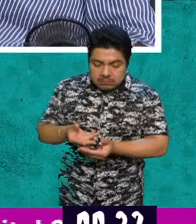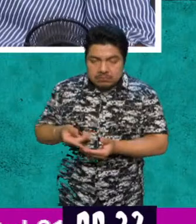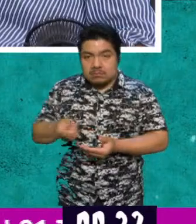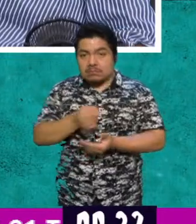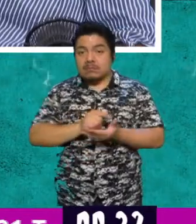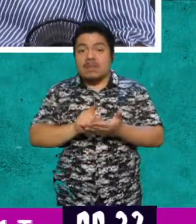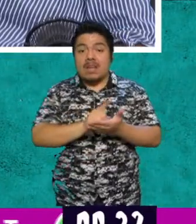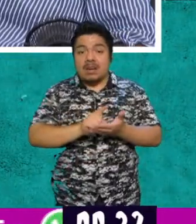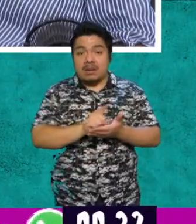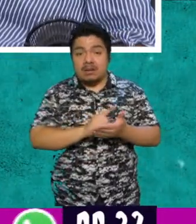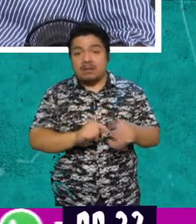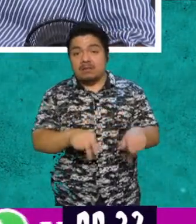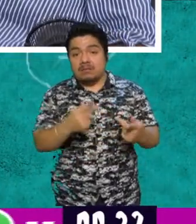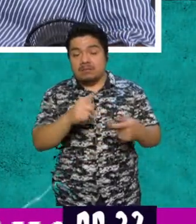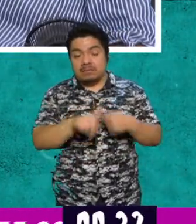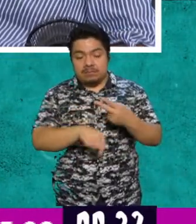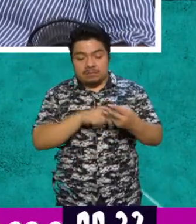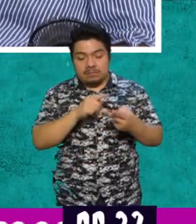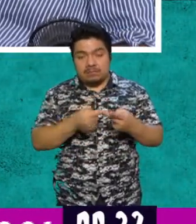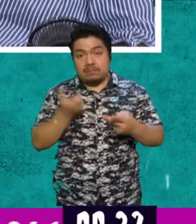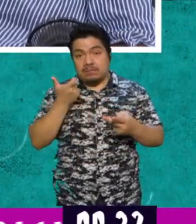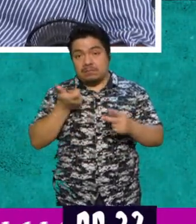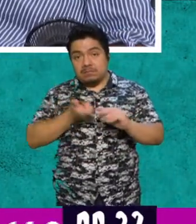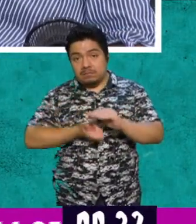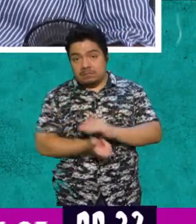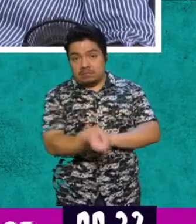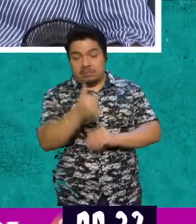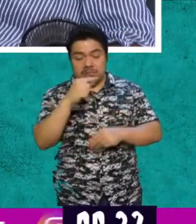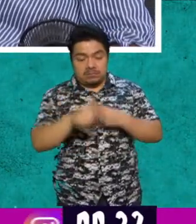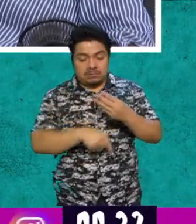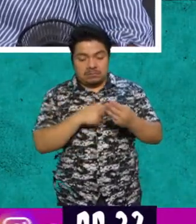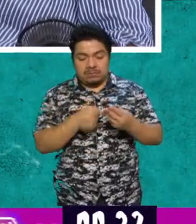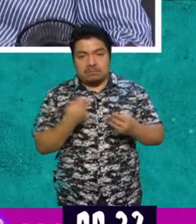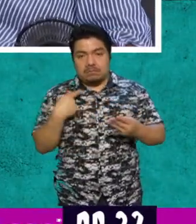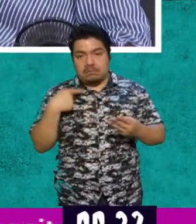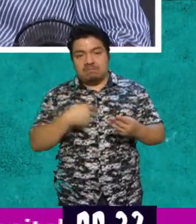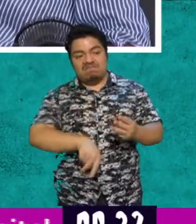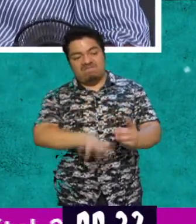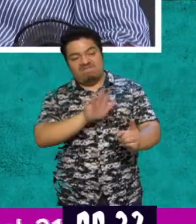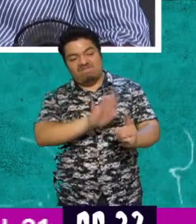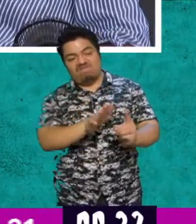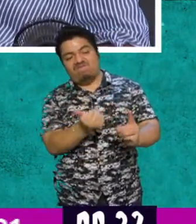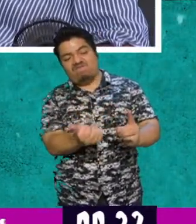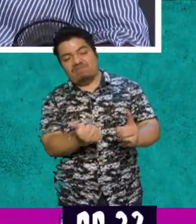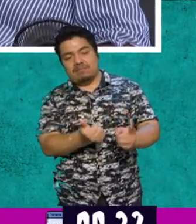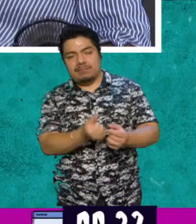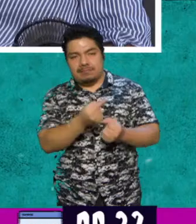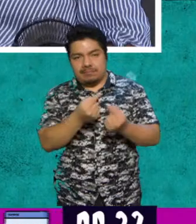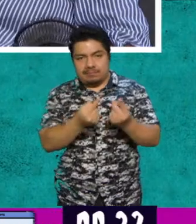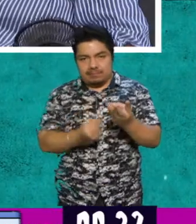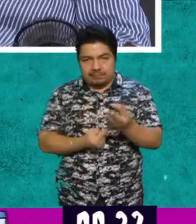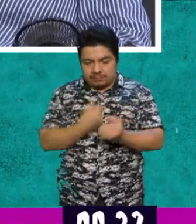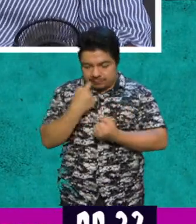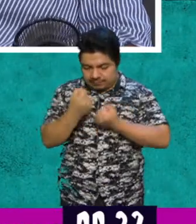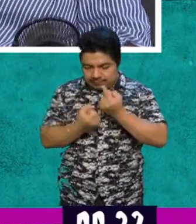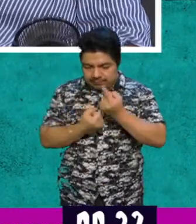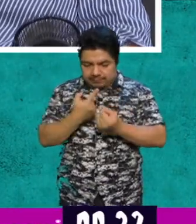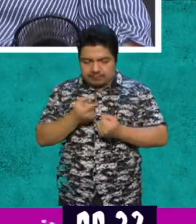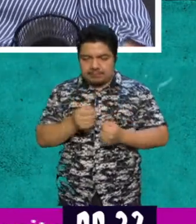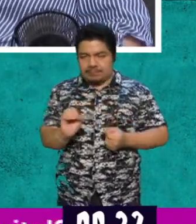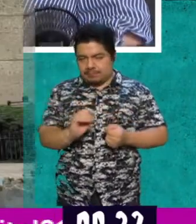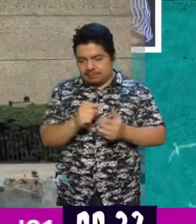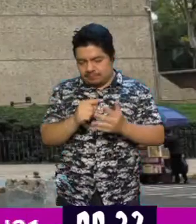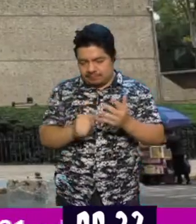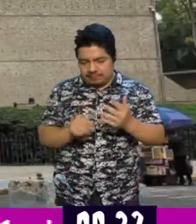de drogas, a lavadores de dinero, a extorsionadores. Solamente un par de casos quiero mencionar